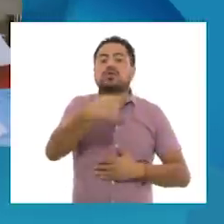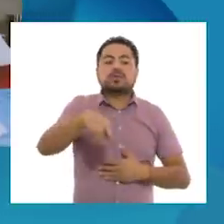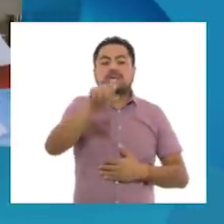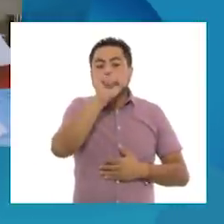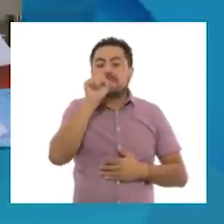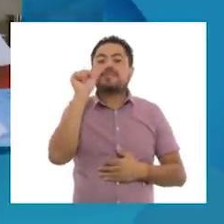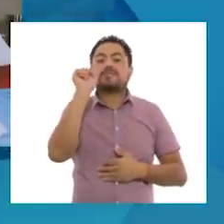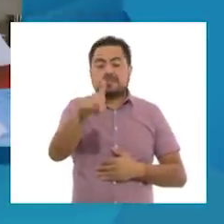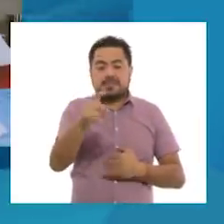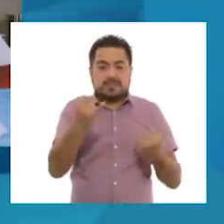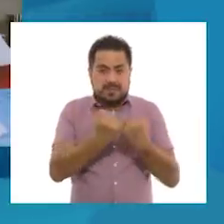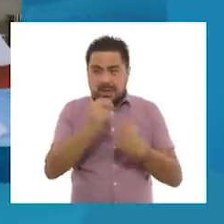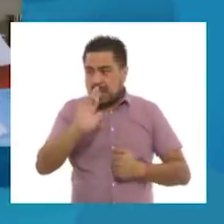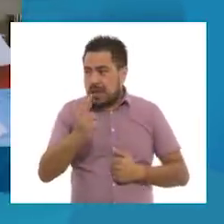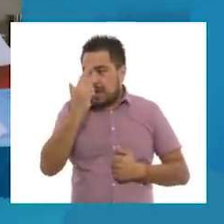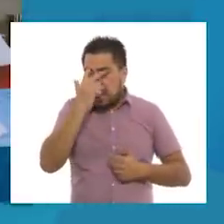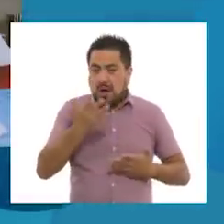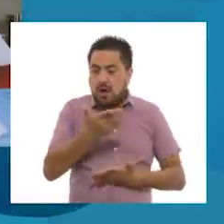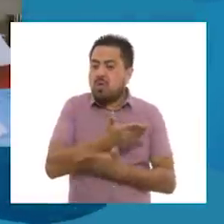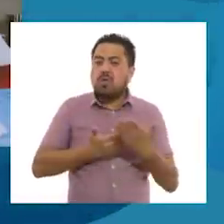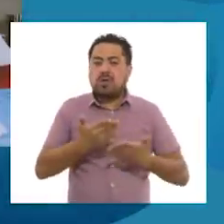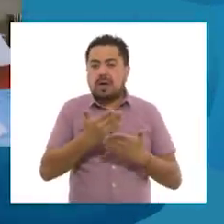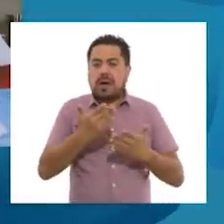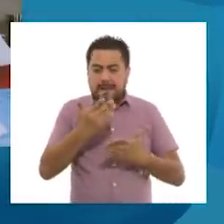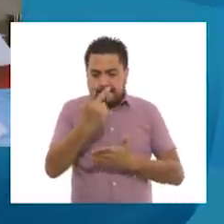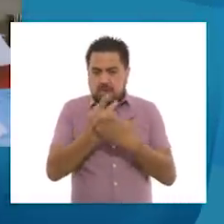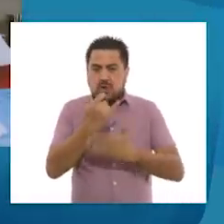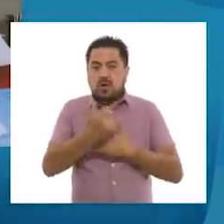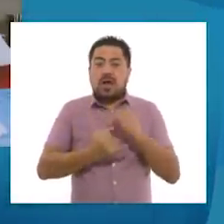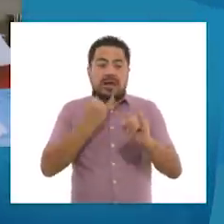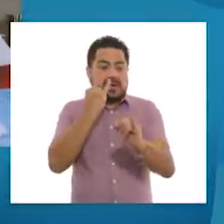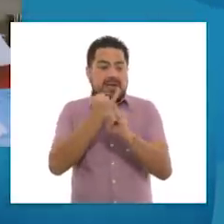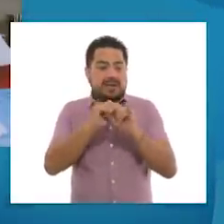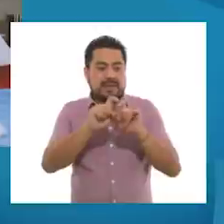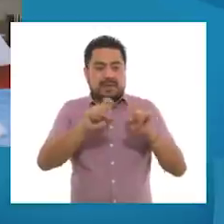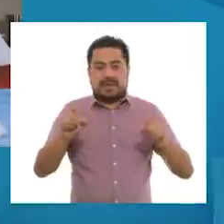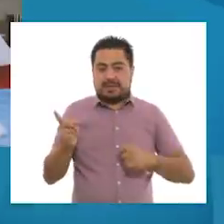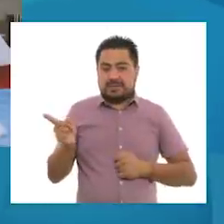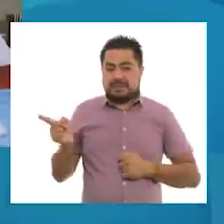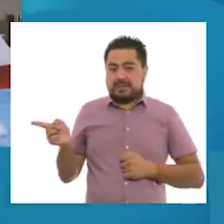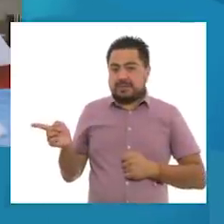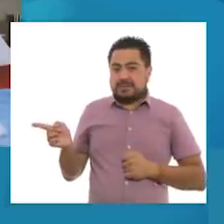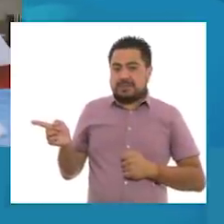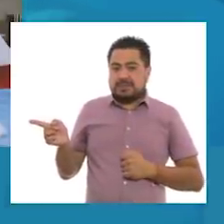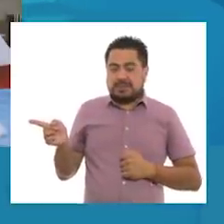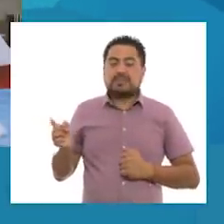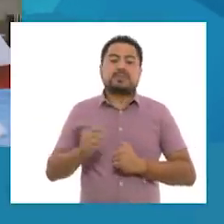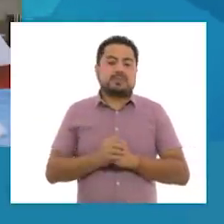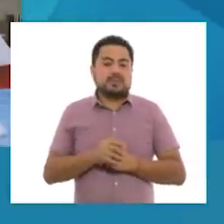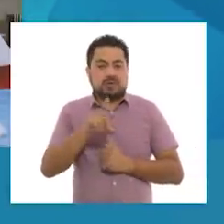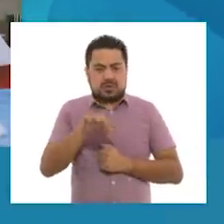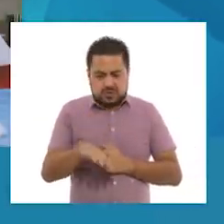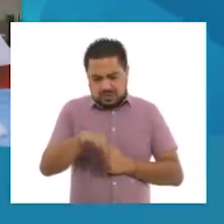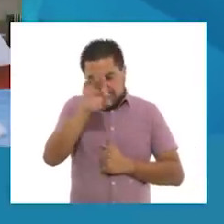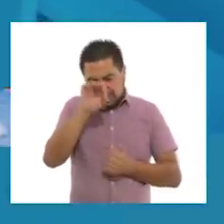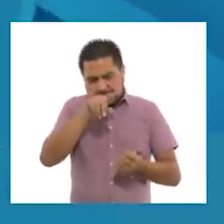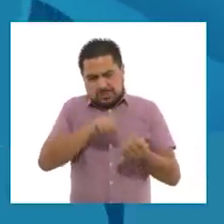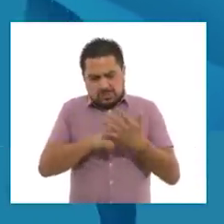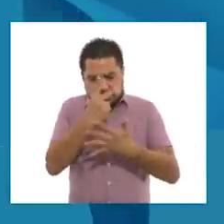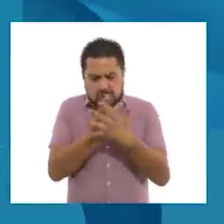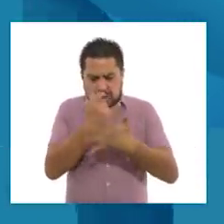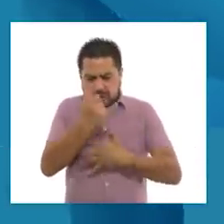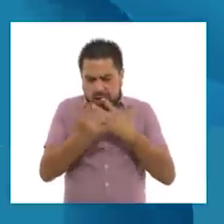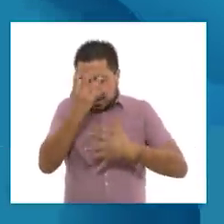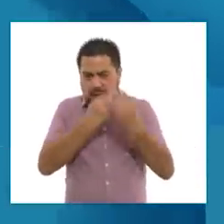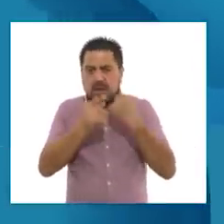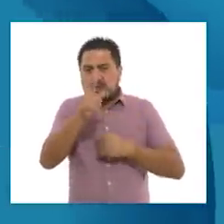también? Recuerda compartirnos tu proyecto en la página que aparece en pantalla. Busquen en donde dice proyectos de aprendizaje y recuerda